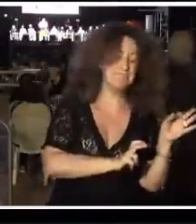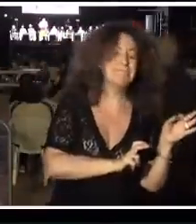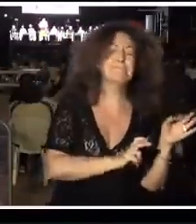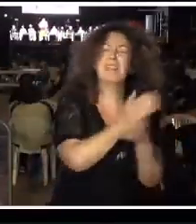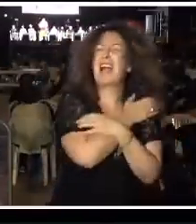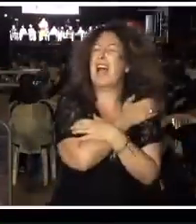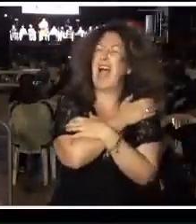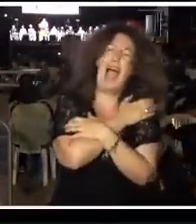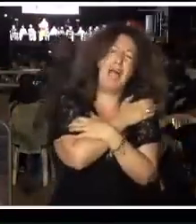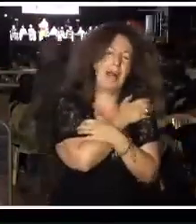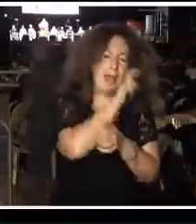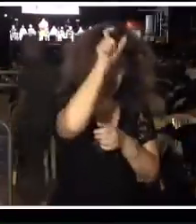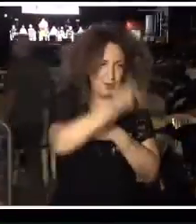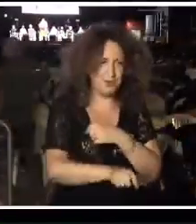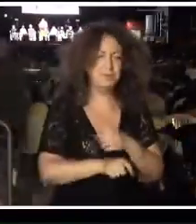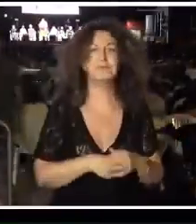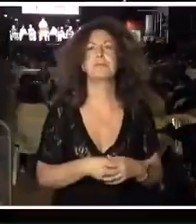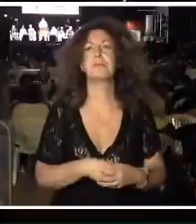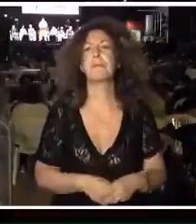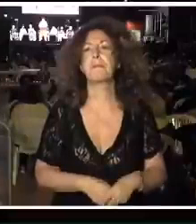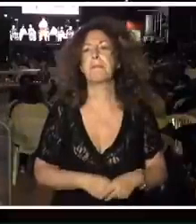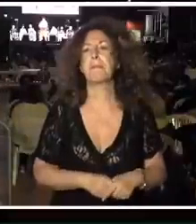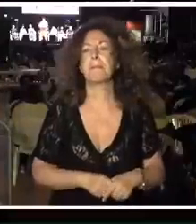fuerte abrazo para ella.